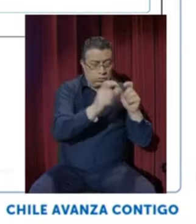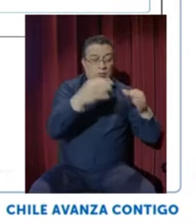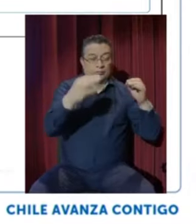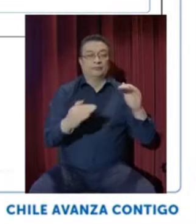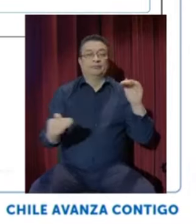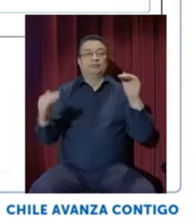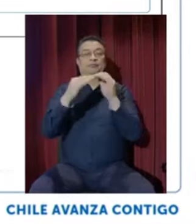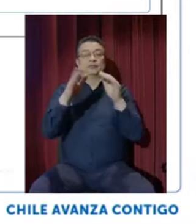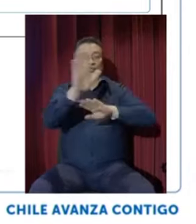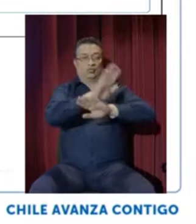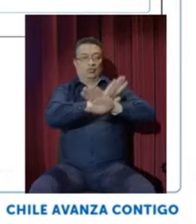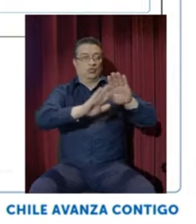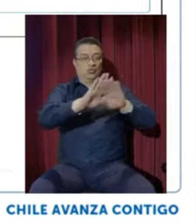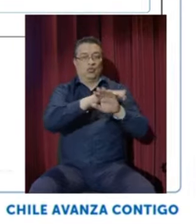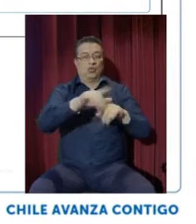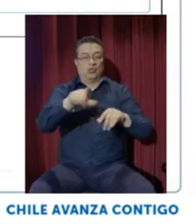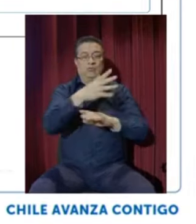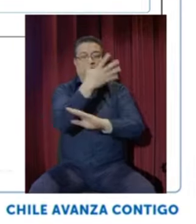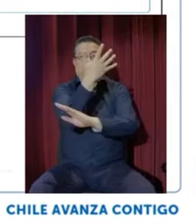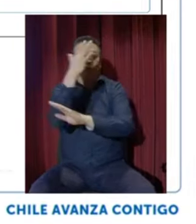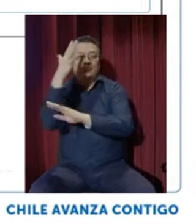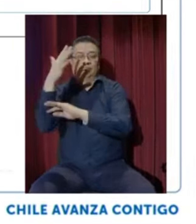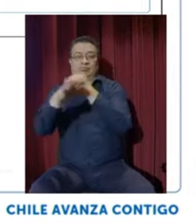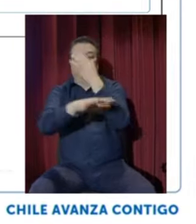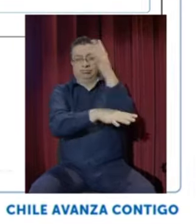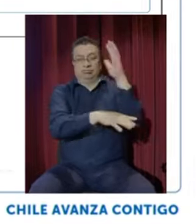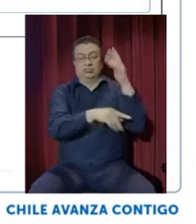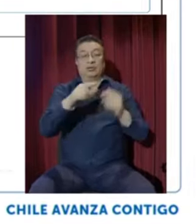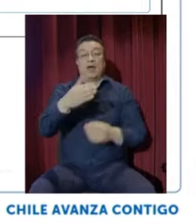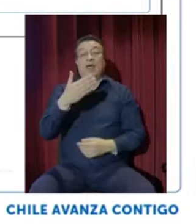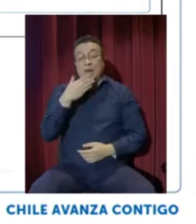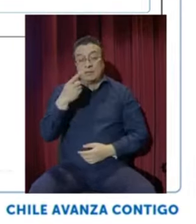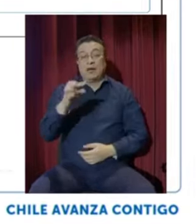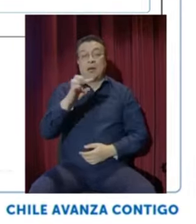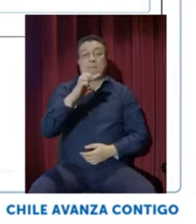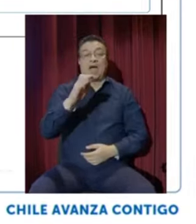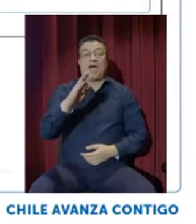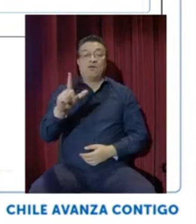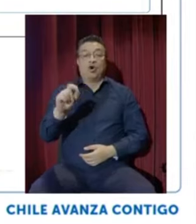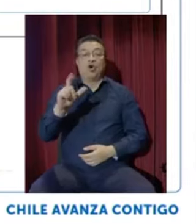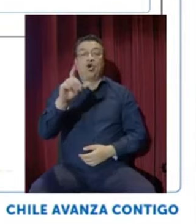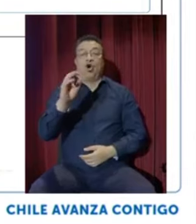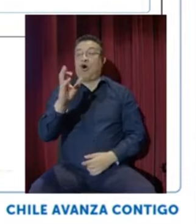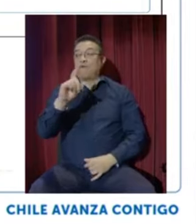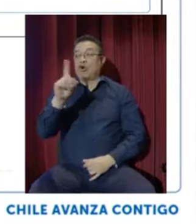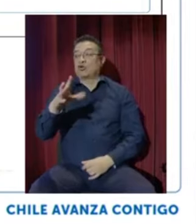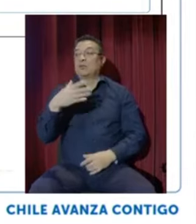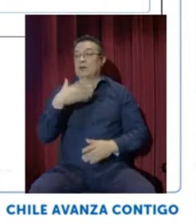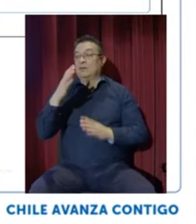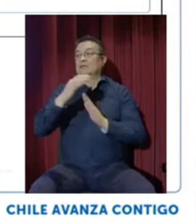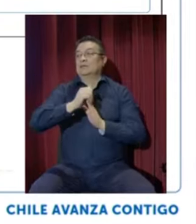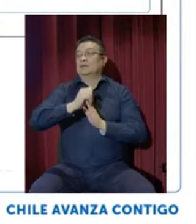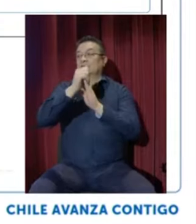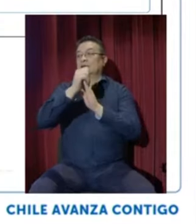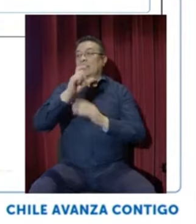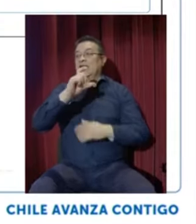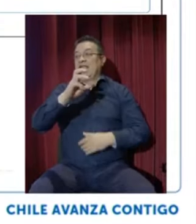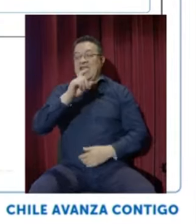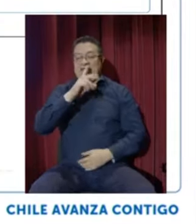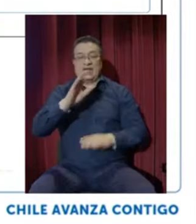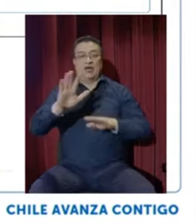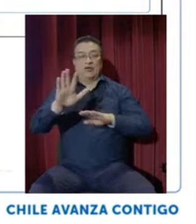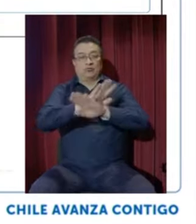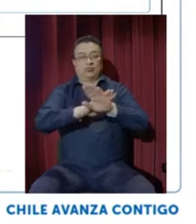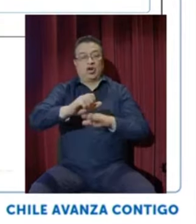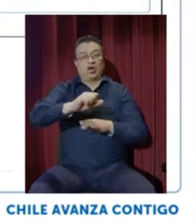conservación de los ecosistemas para qué hablar yo creo que ya lo conocen a don Pablo lobos qui lidera la gerencia de protección contra